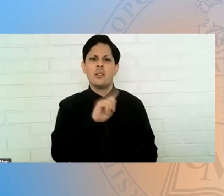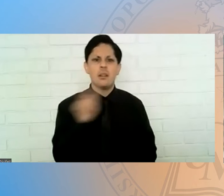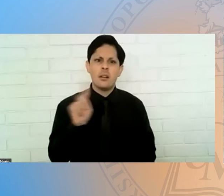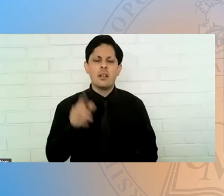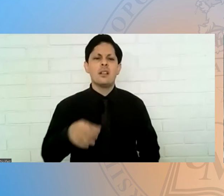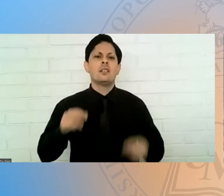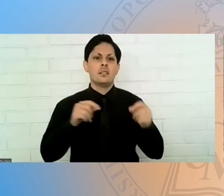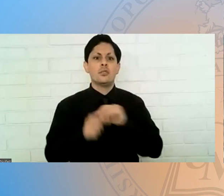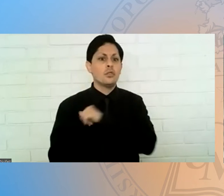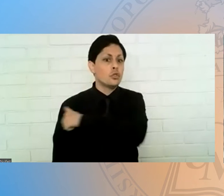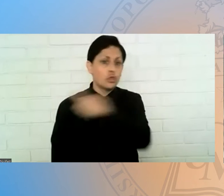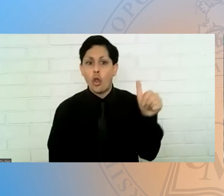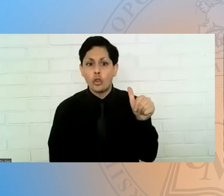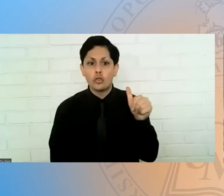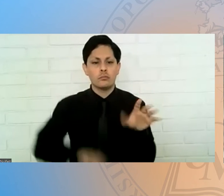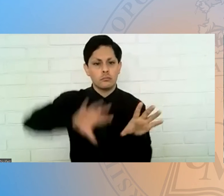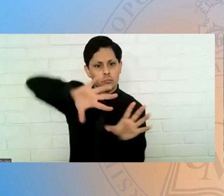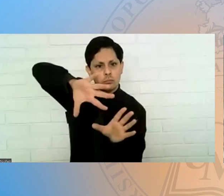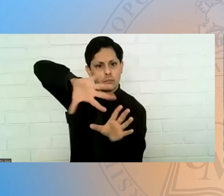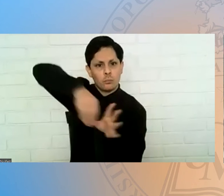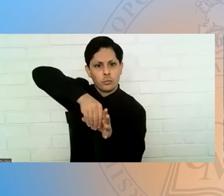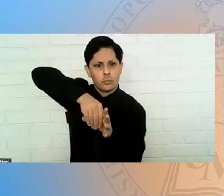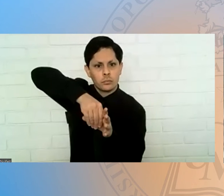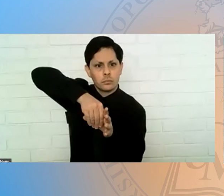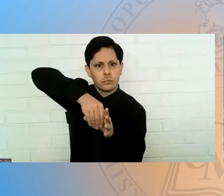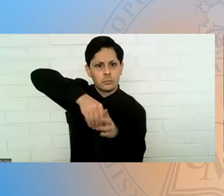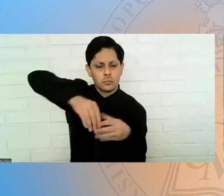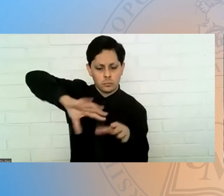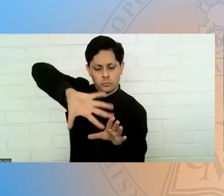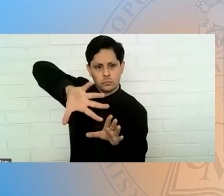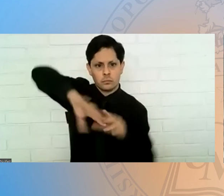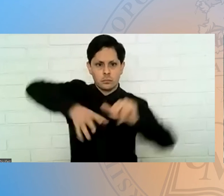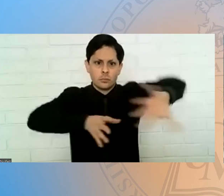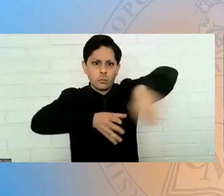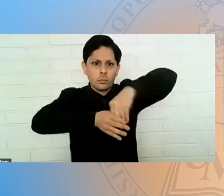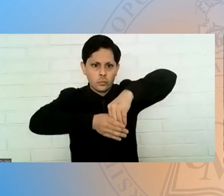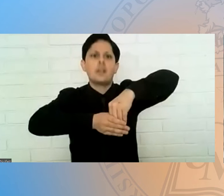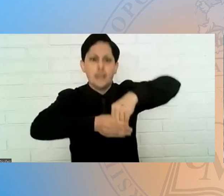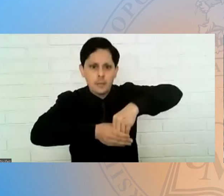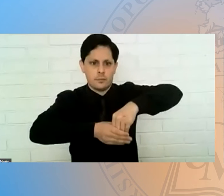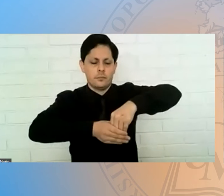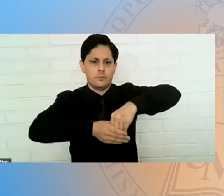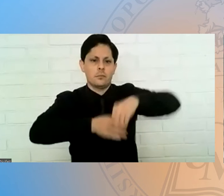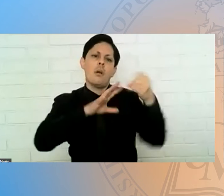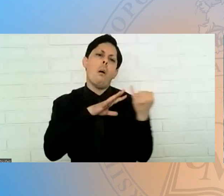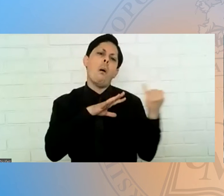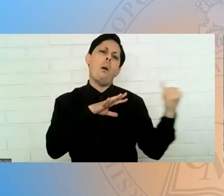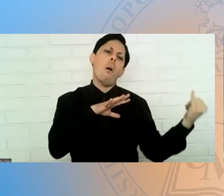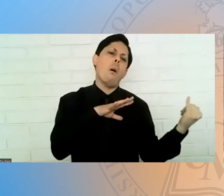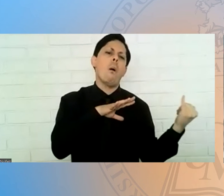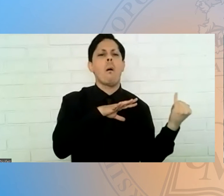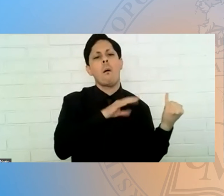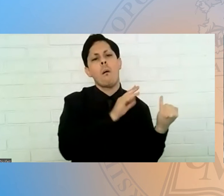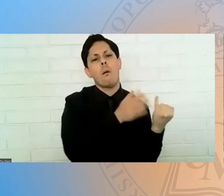social. Entiendo que no es ahora cuando eso va a ocurrir, pero creo que debemos hacer